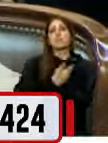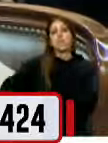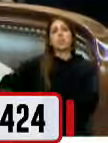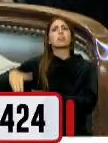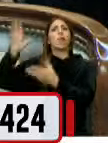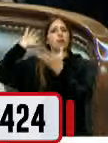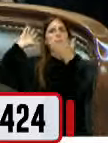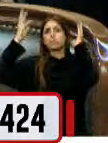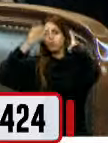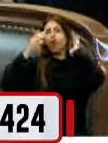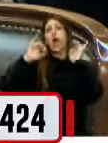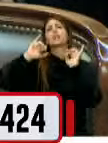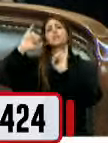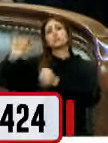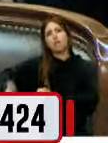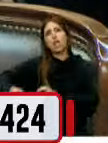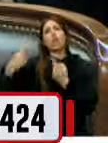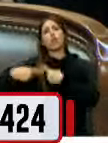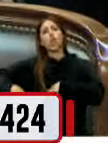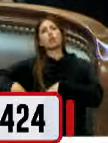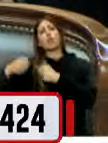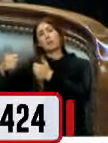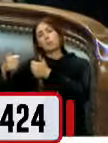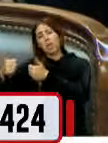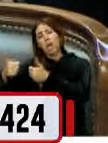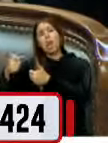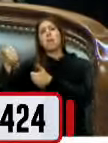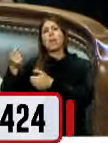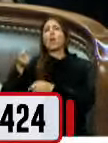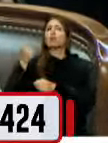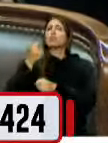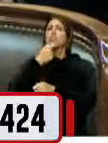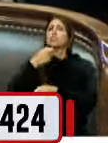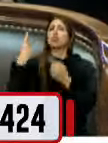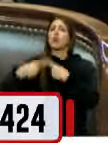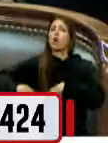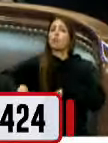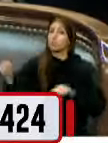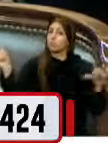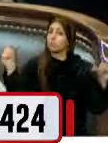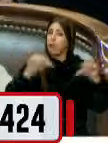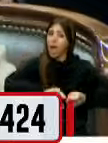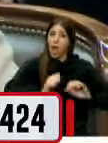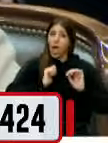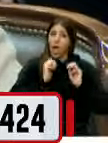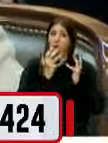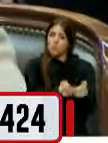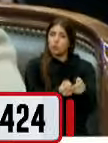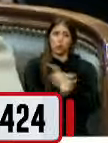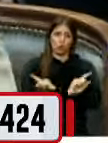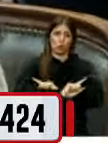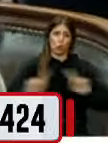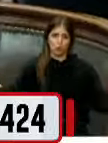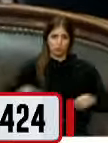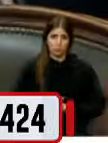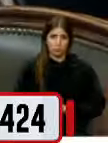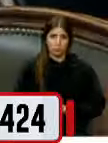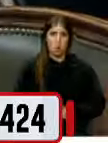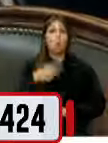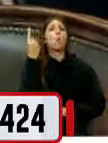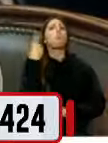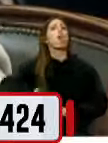ver, voy acá, mirá, miren compañero, miren, sí, 1810, defender la patria con la vida, 2024, así dice